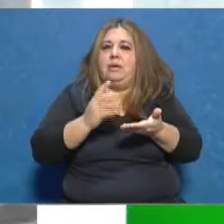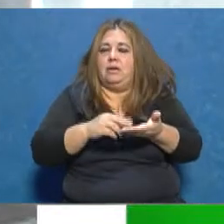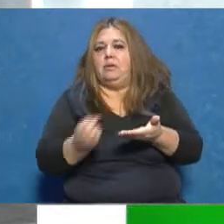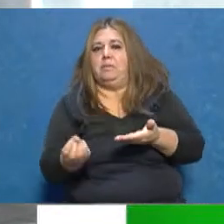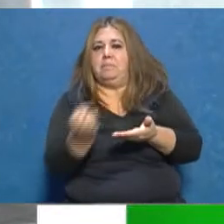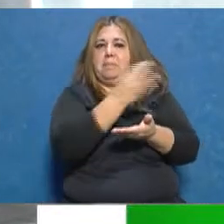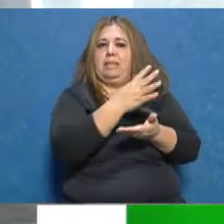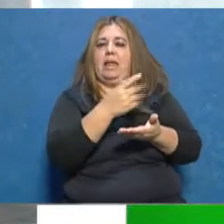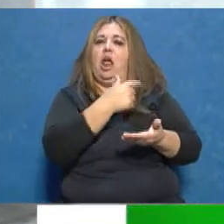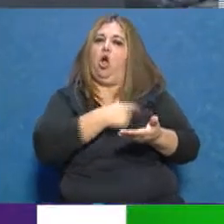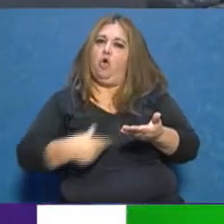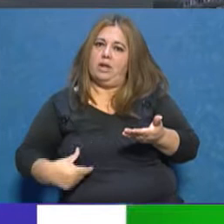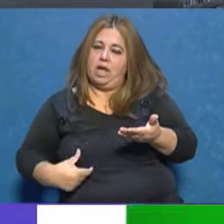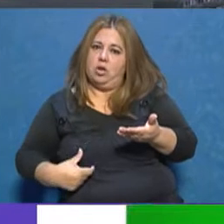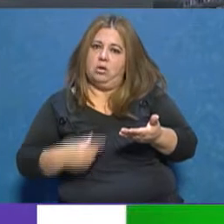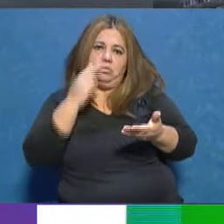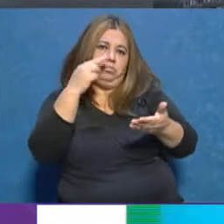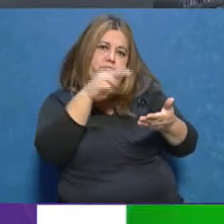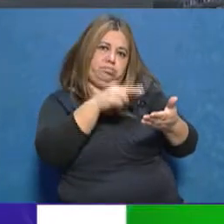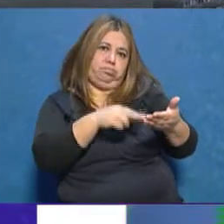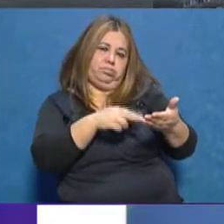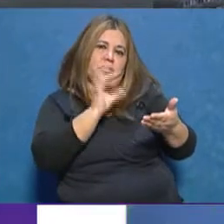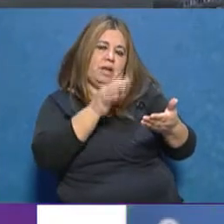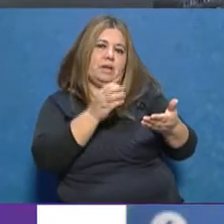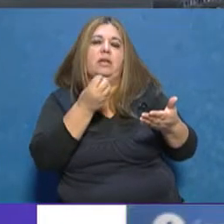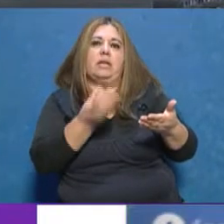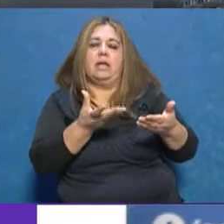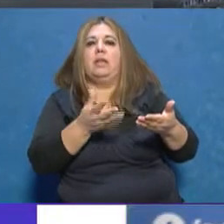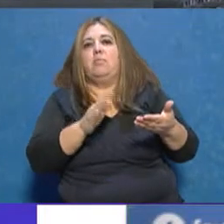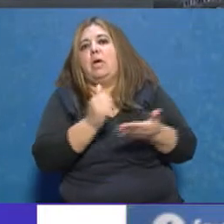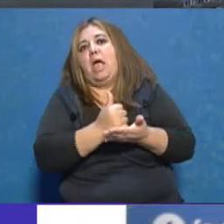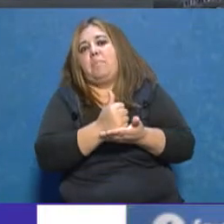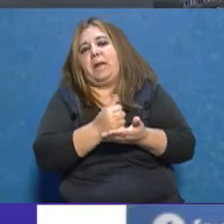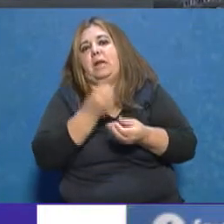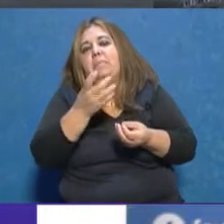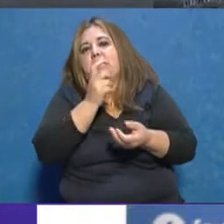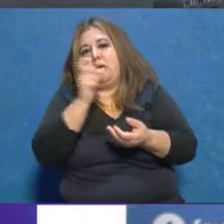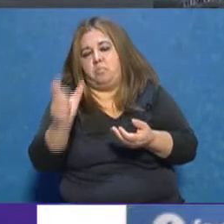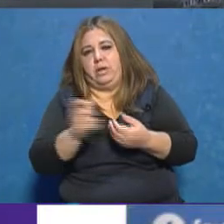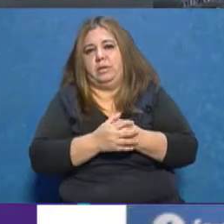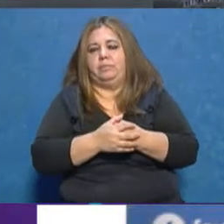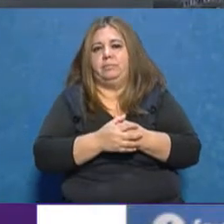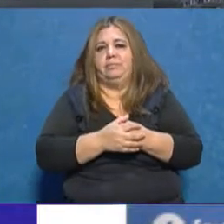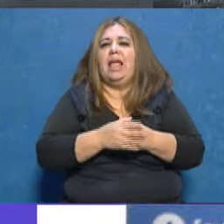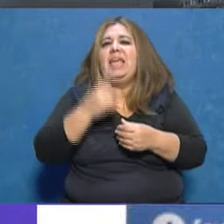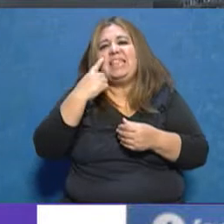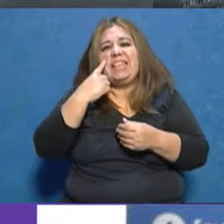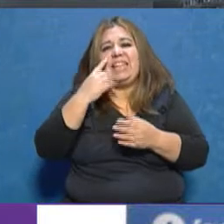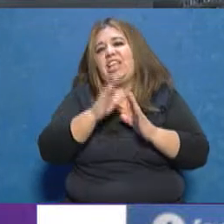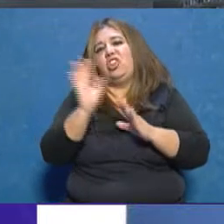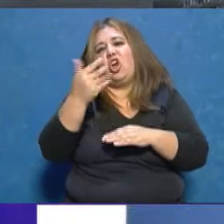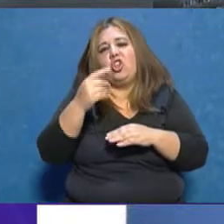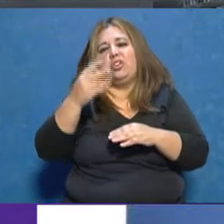gobernador, Mario. Porque ya los intendentes del Este más o menos se han mostrado en sintonía con lo que ellos vienen planteando, con